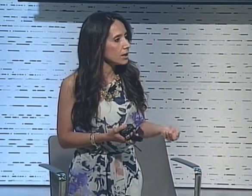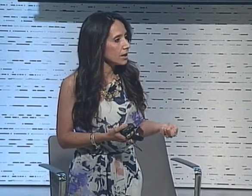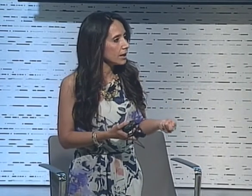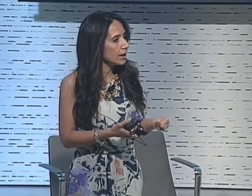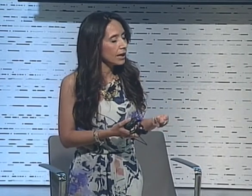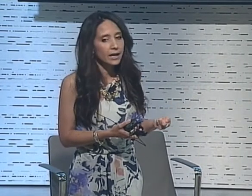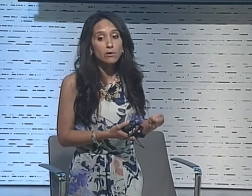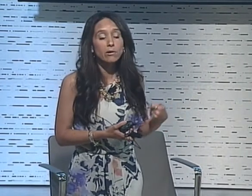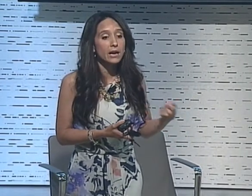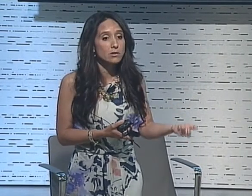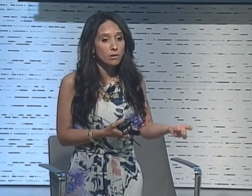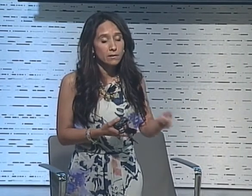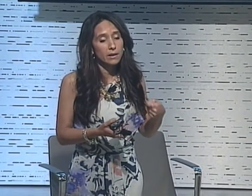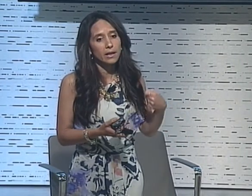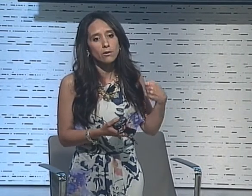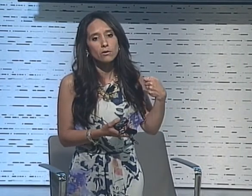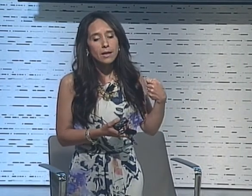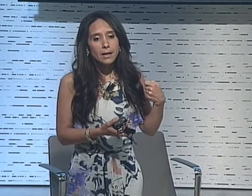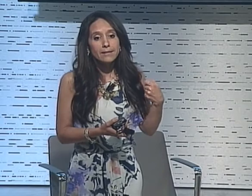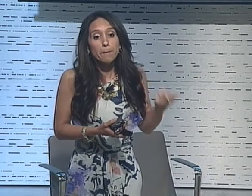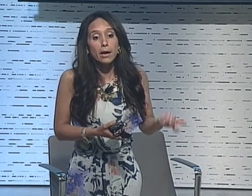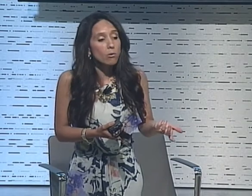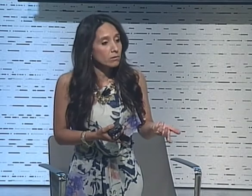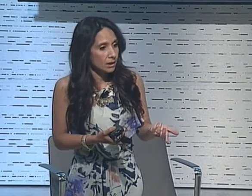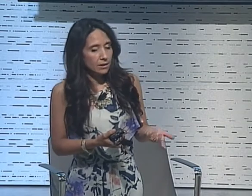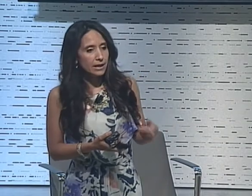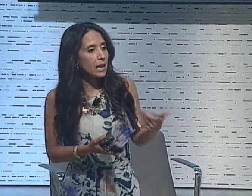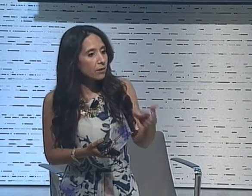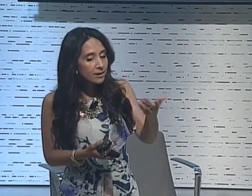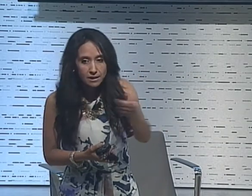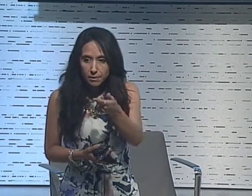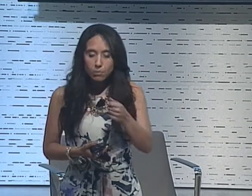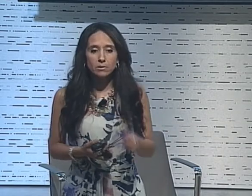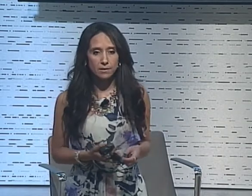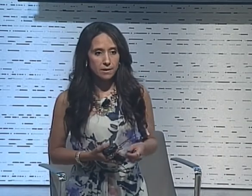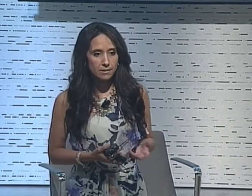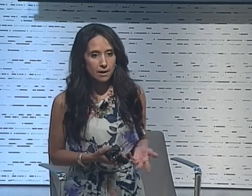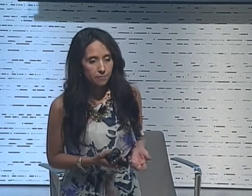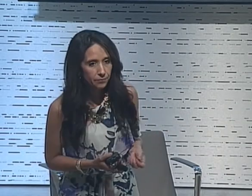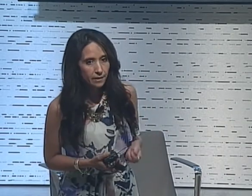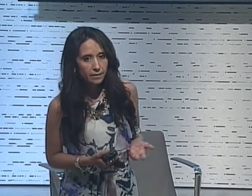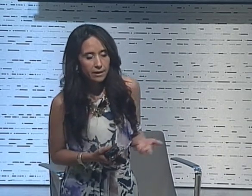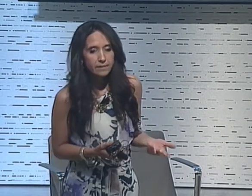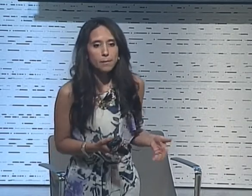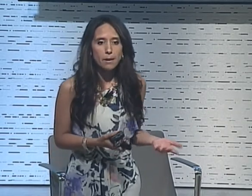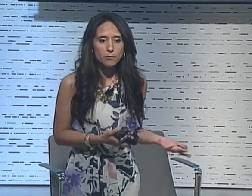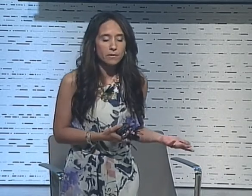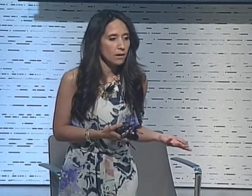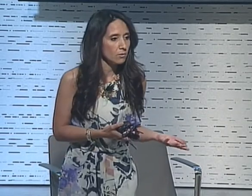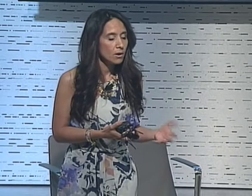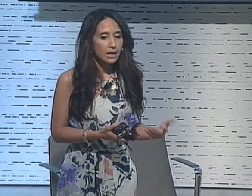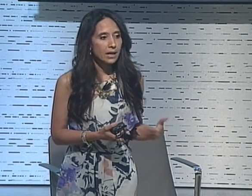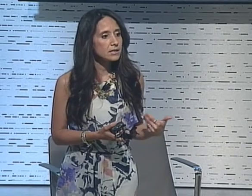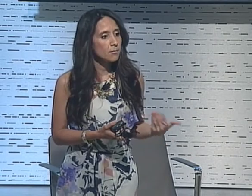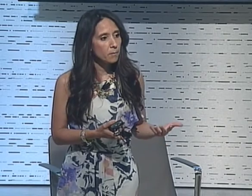se comuniquen, en que ellos reaccionen, en que ellos se pregunten y elaboren esas preguntas de las que hablábamos